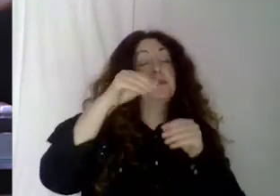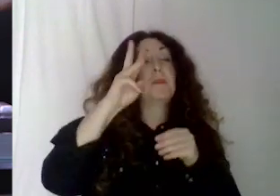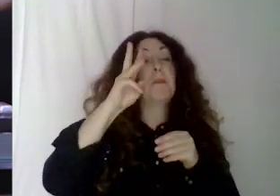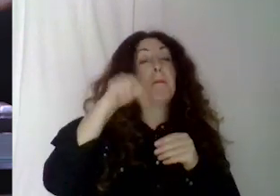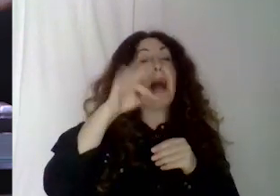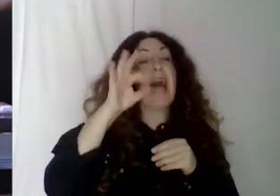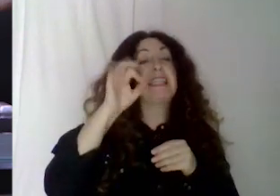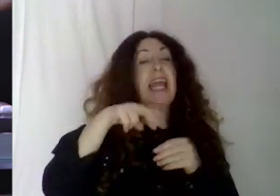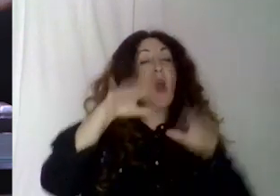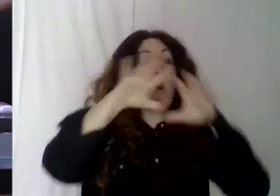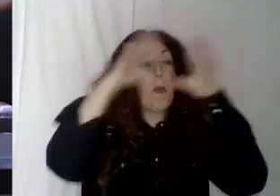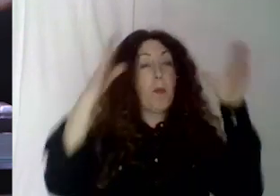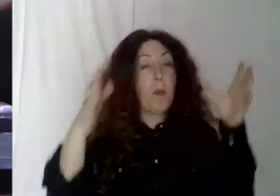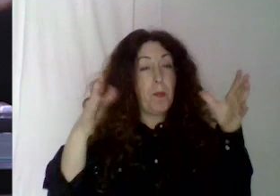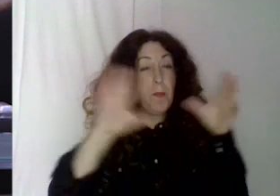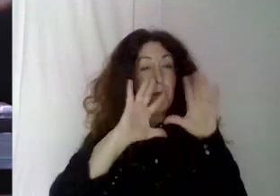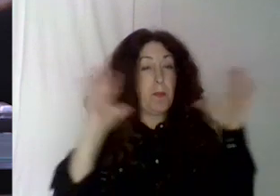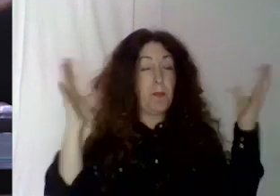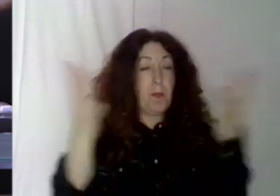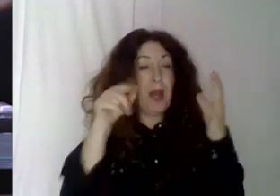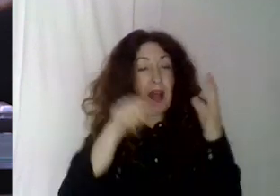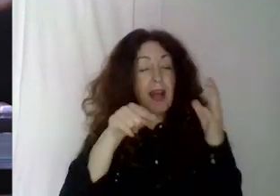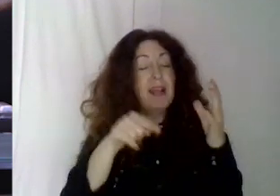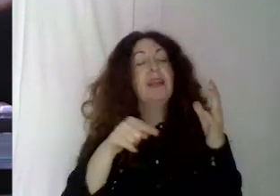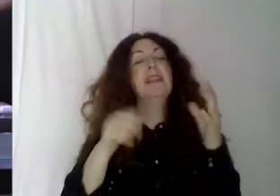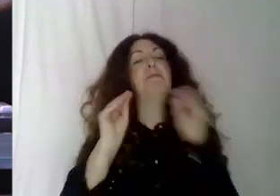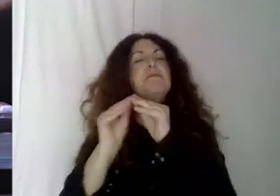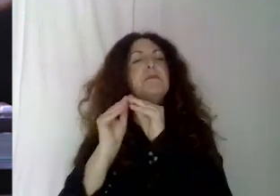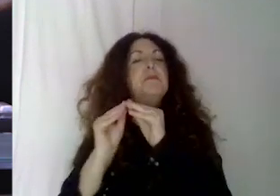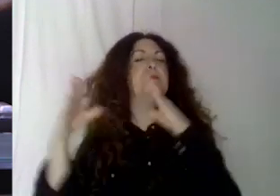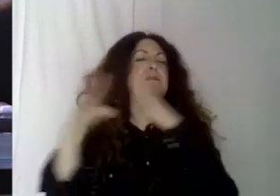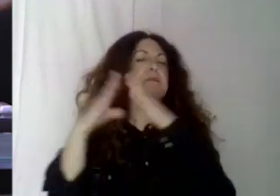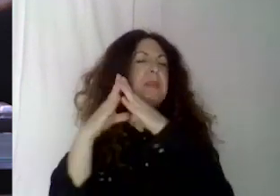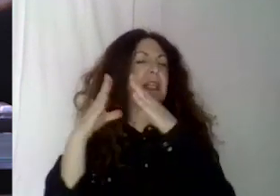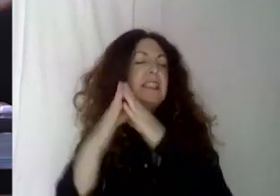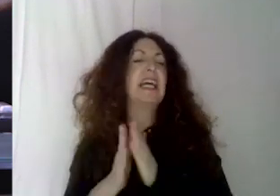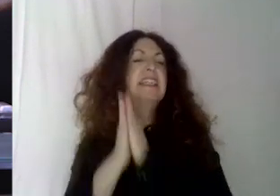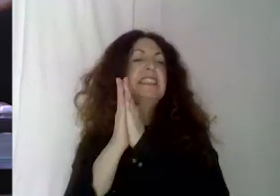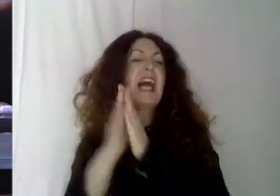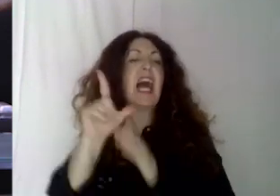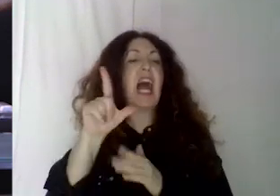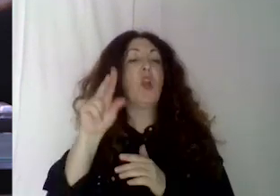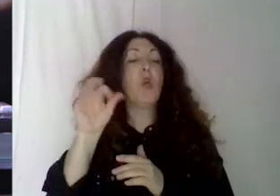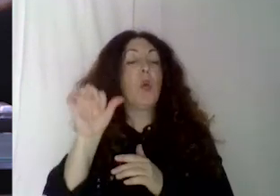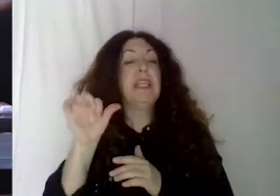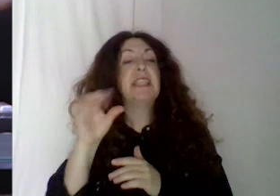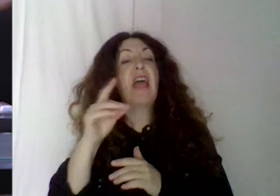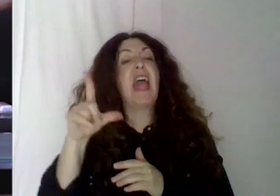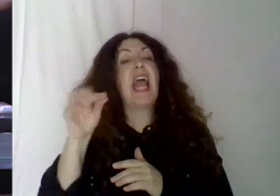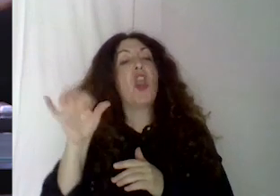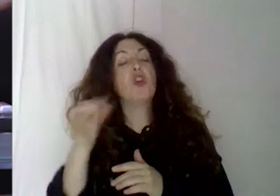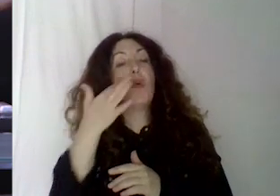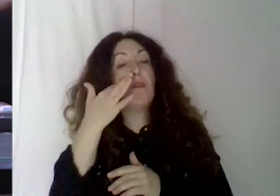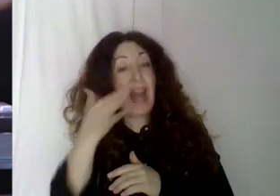Y a partir de él empieza a adquirir pinturas de todos. Pero en este momento, de Rafael, del